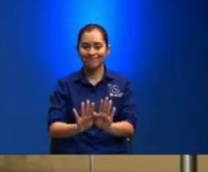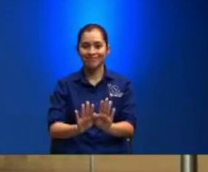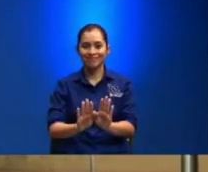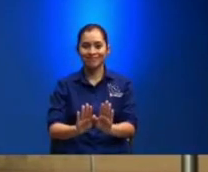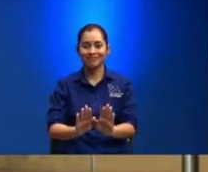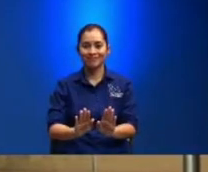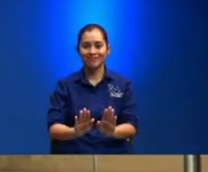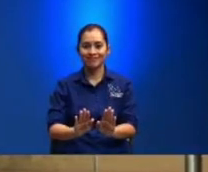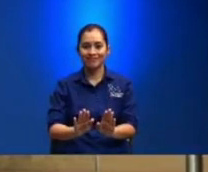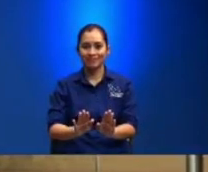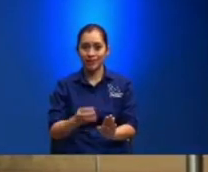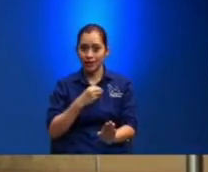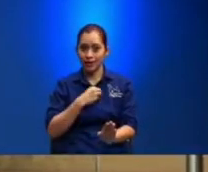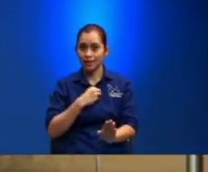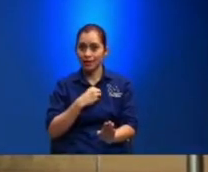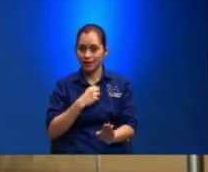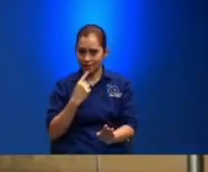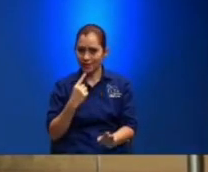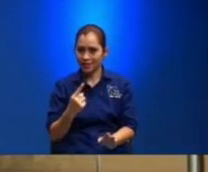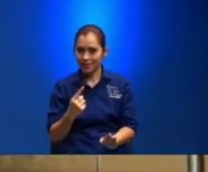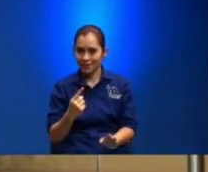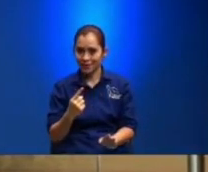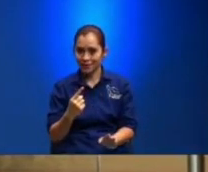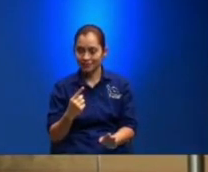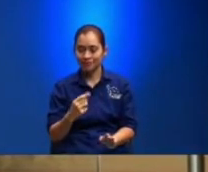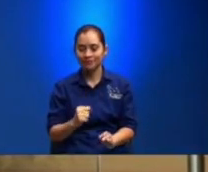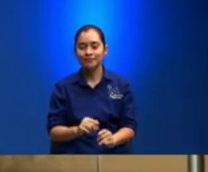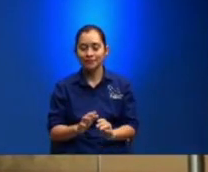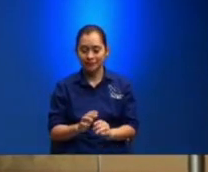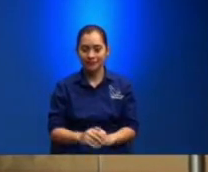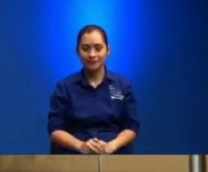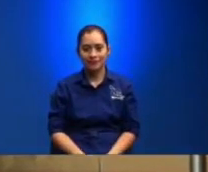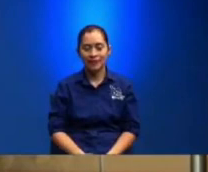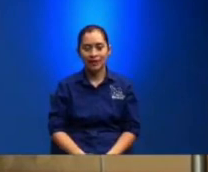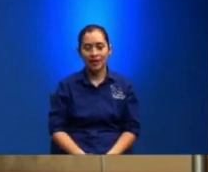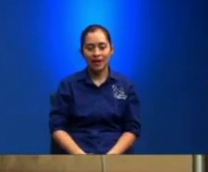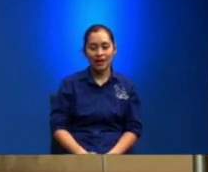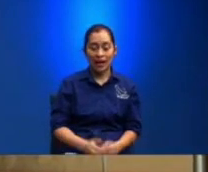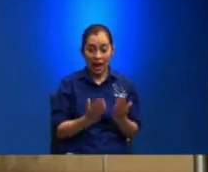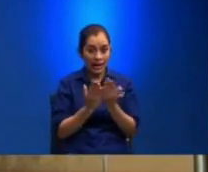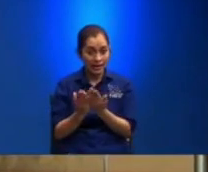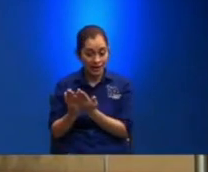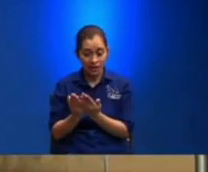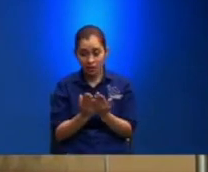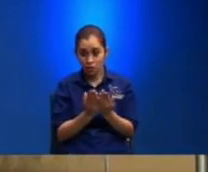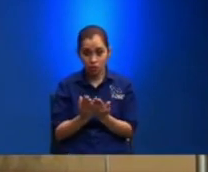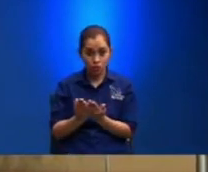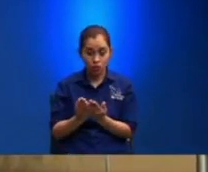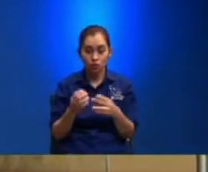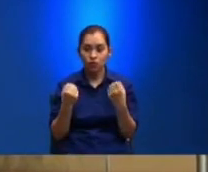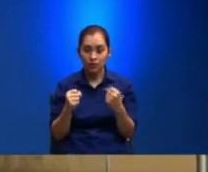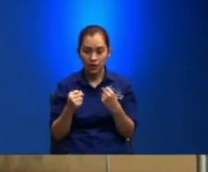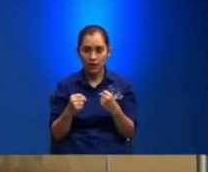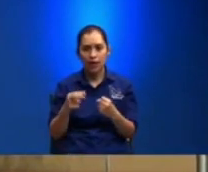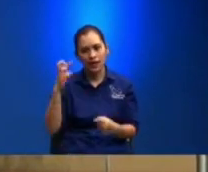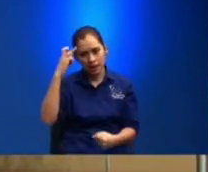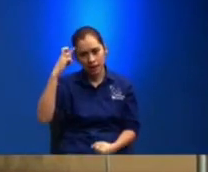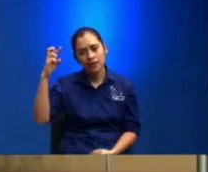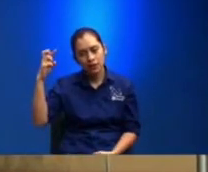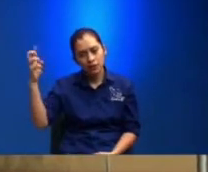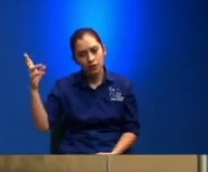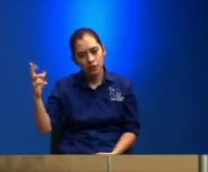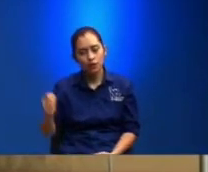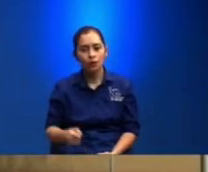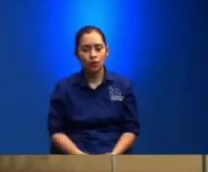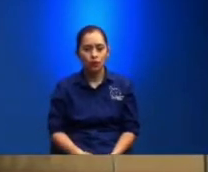bien hay estudios y que hacen los psicólogos de saber cada